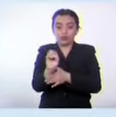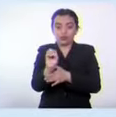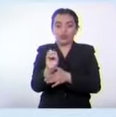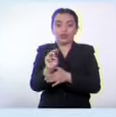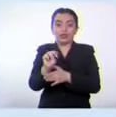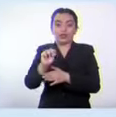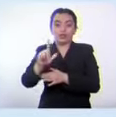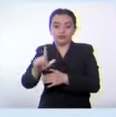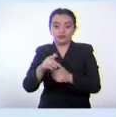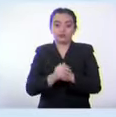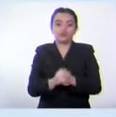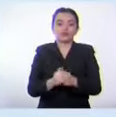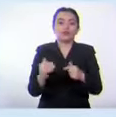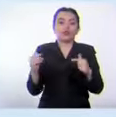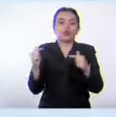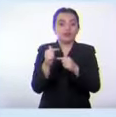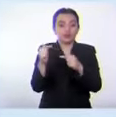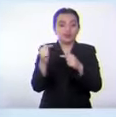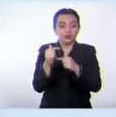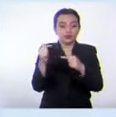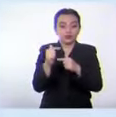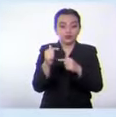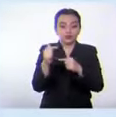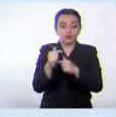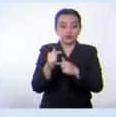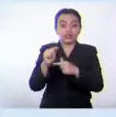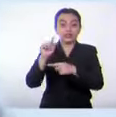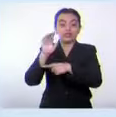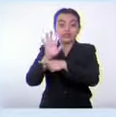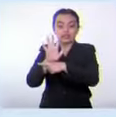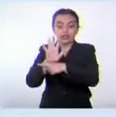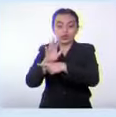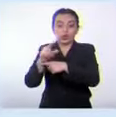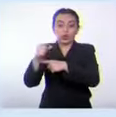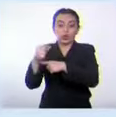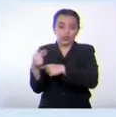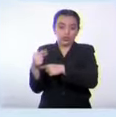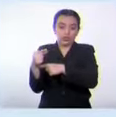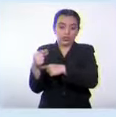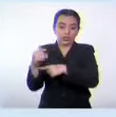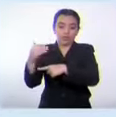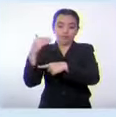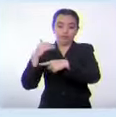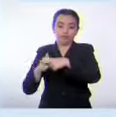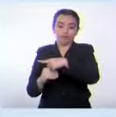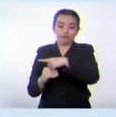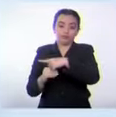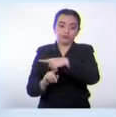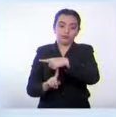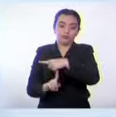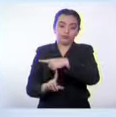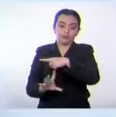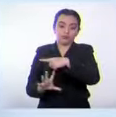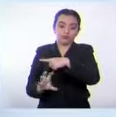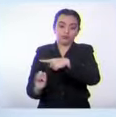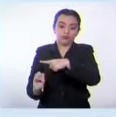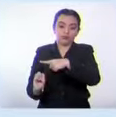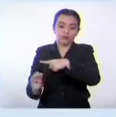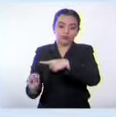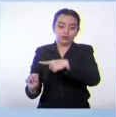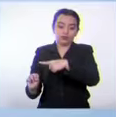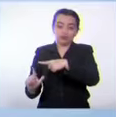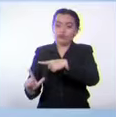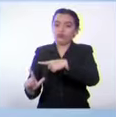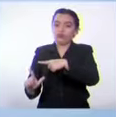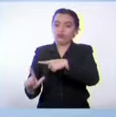Entonces será igual a los 5 gramos de soluto entre los 150 mililitros